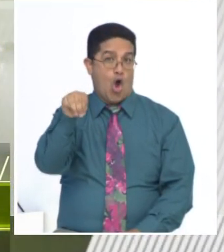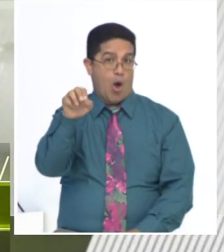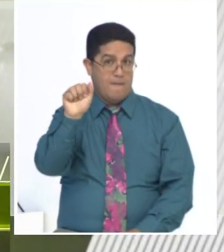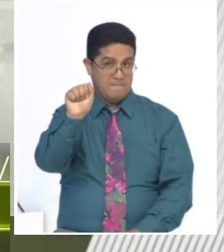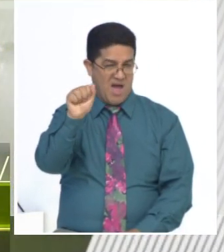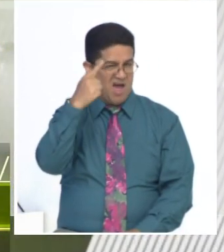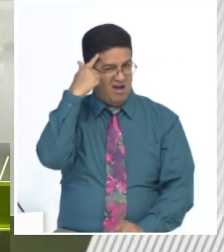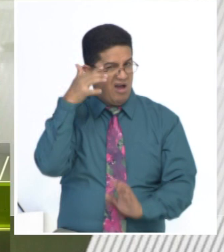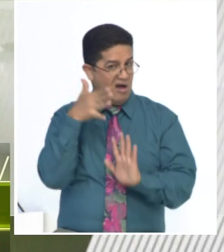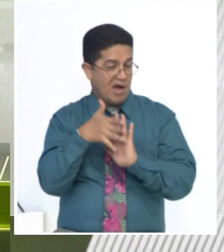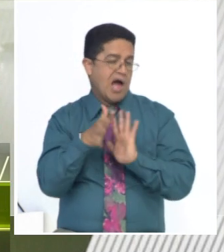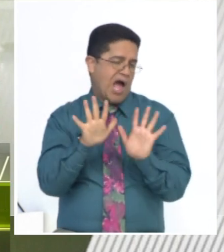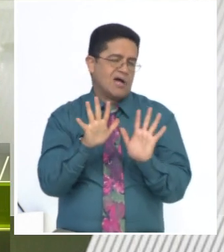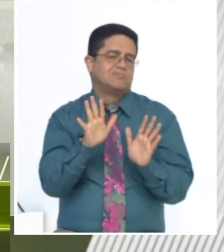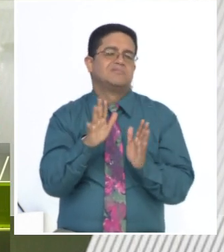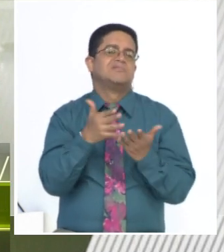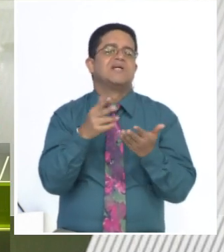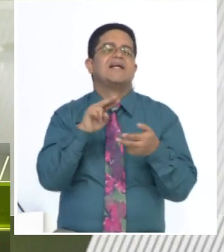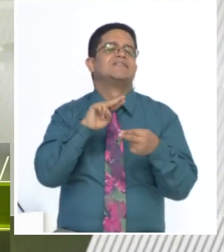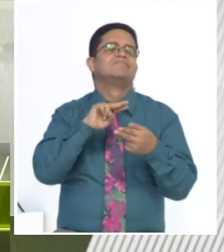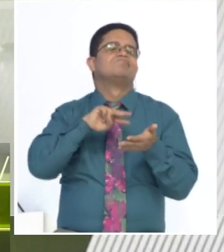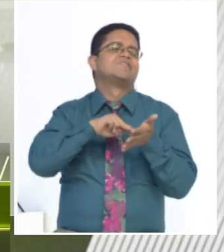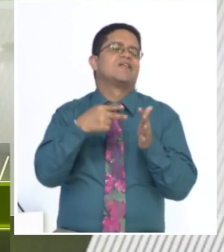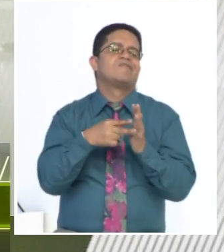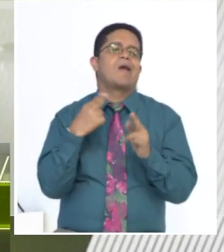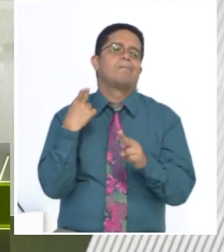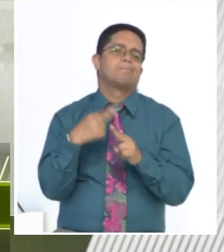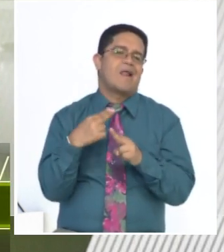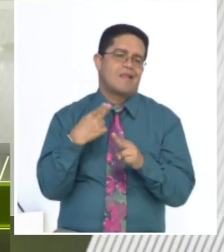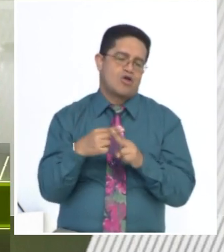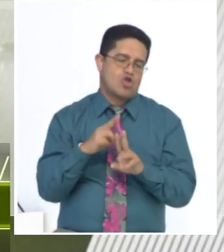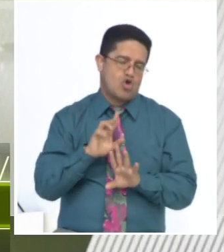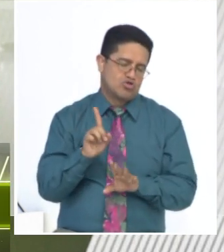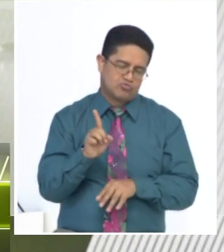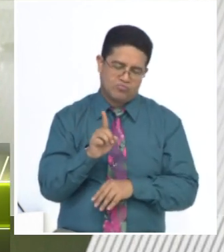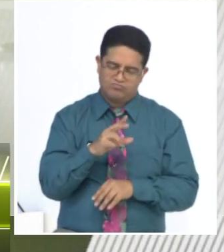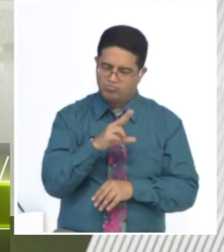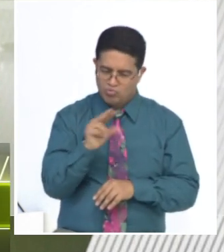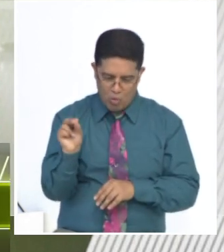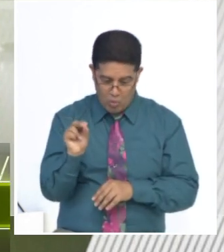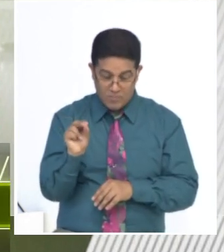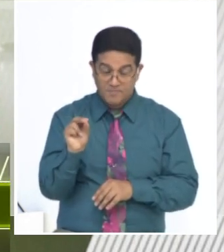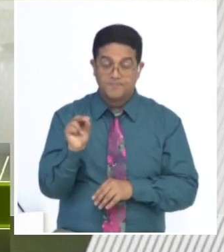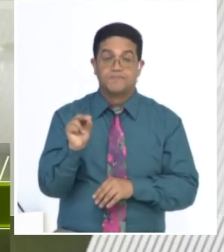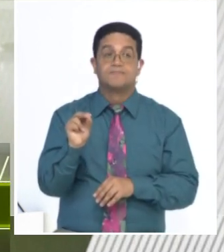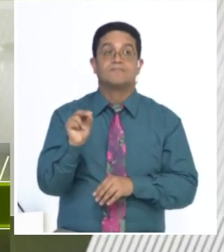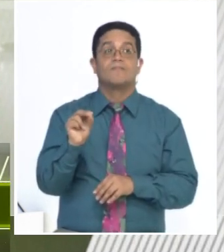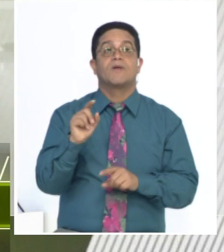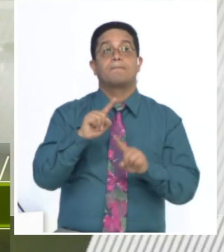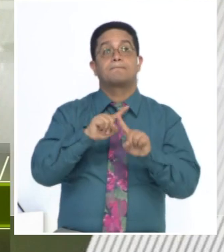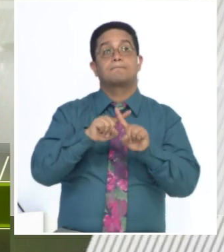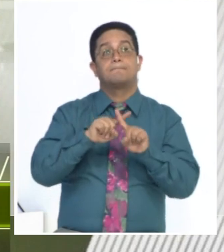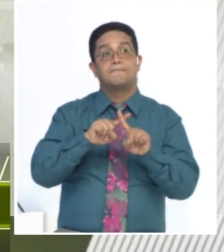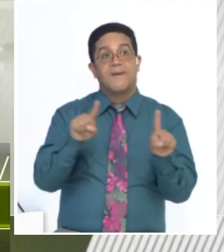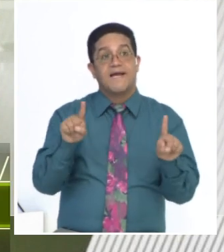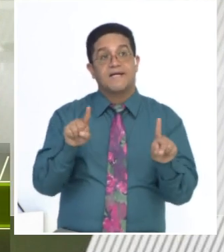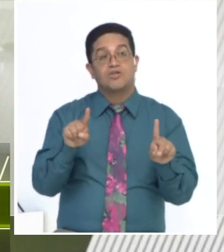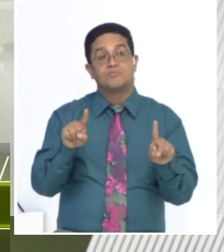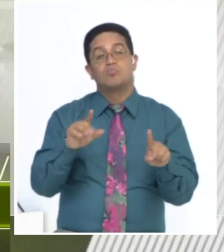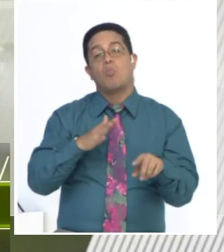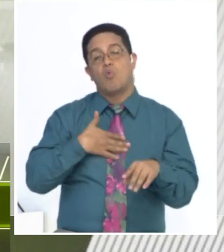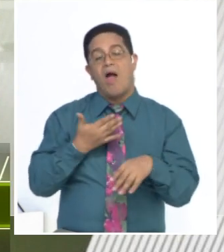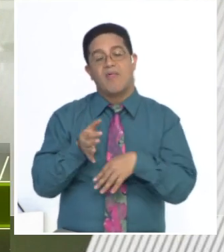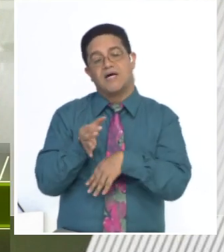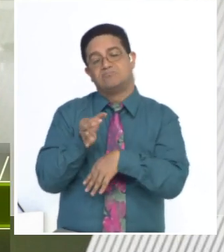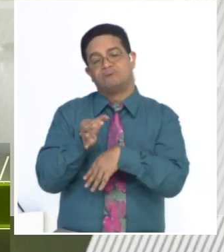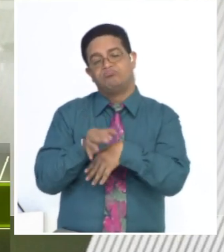más benignas. Tienen su clasificación, sí es cierto, pero sin embargo pueden recidivar aproximadamente en